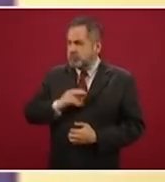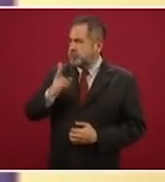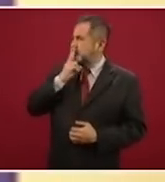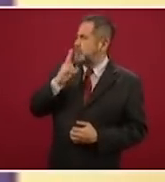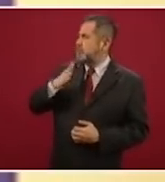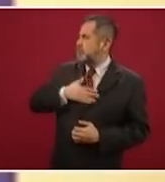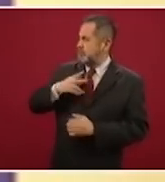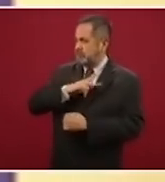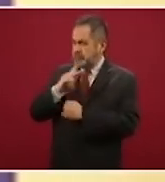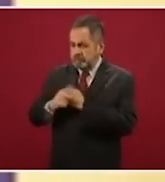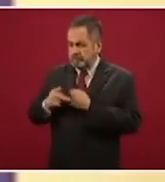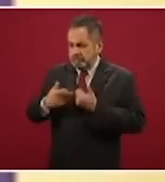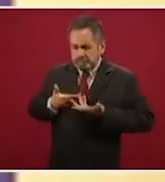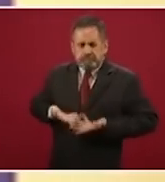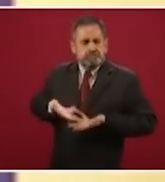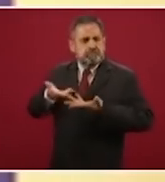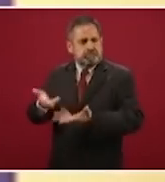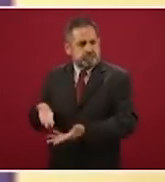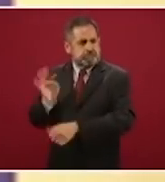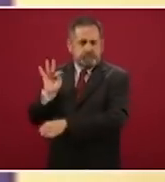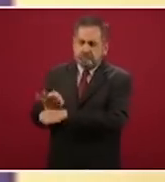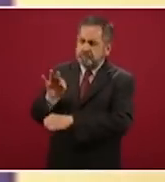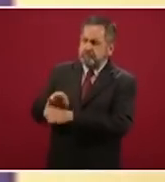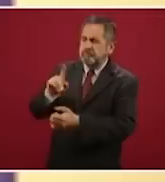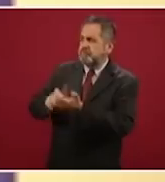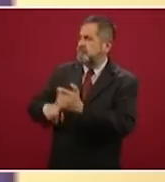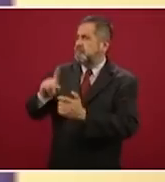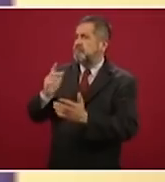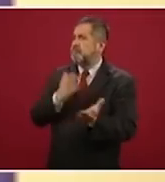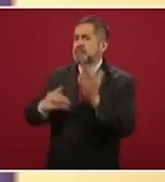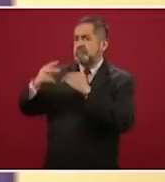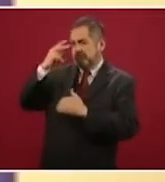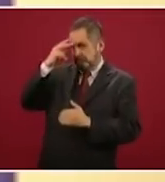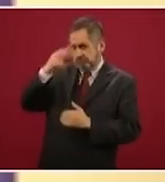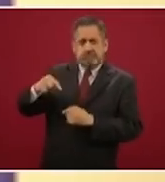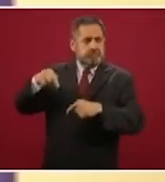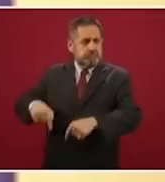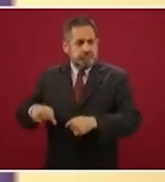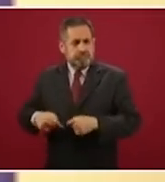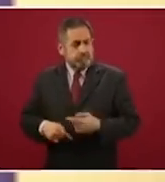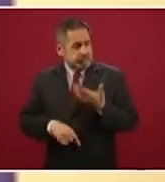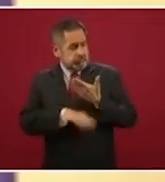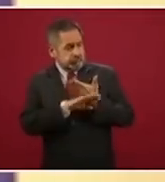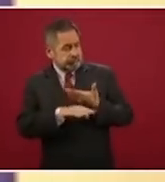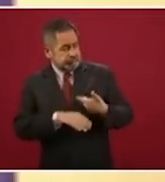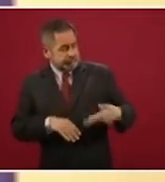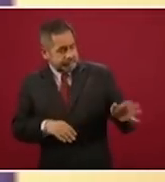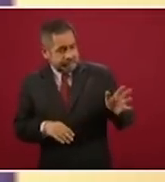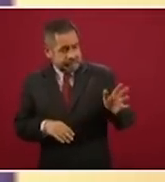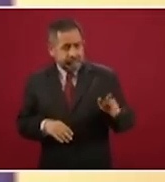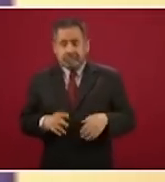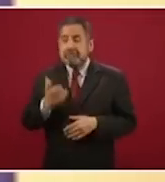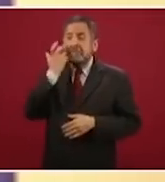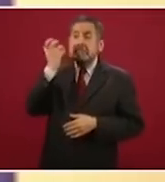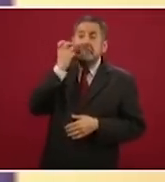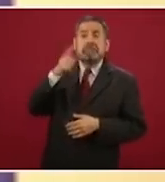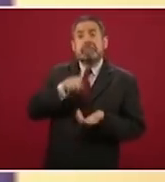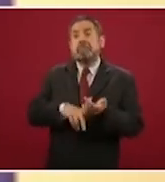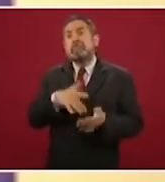patria y le preste los servicios que pueda para que estos se les dé por burla el título de heroísmo